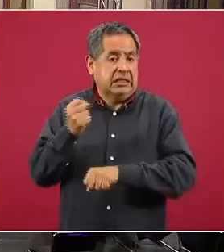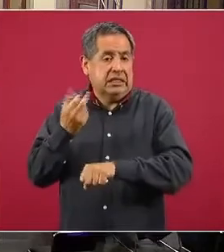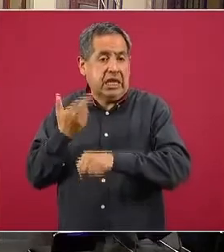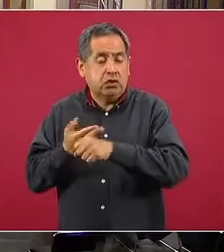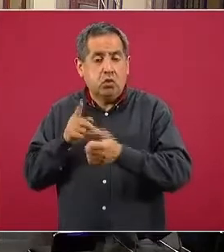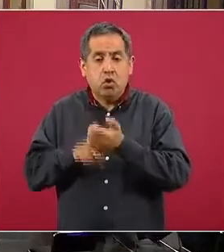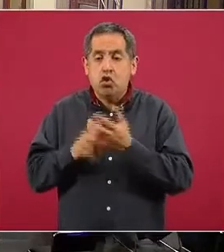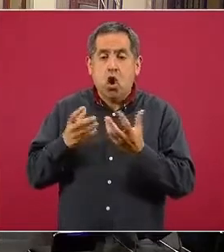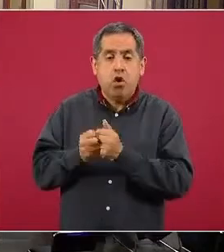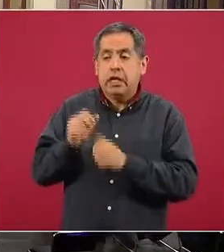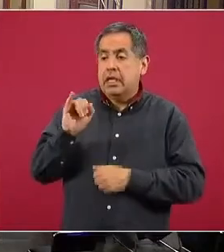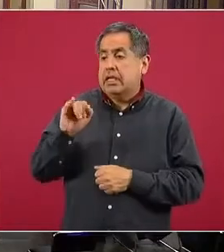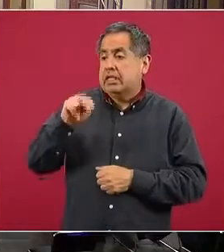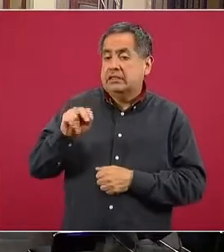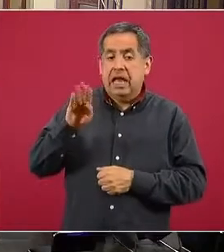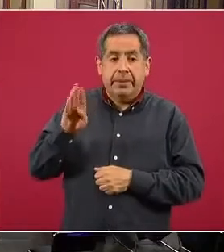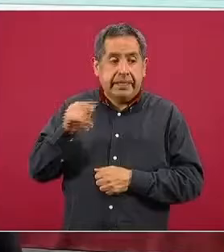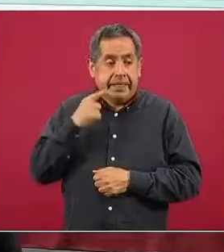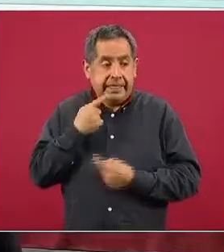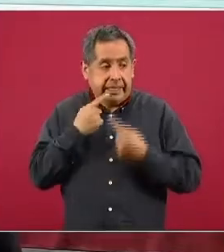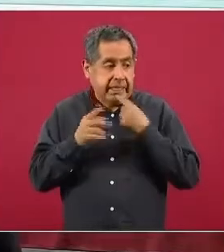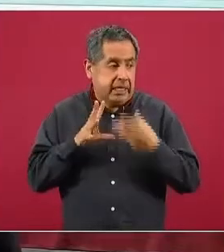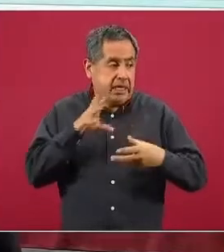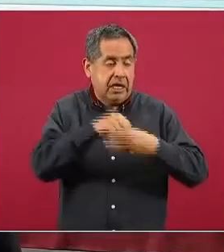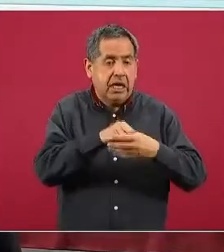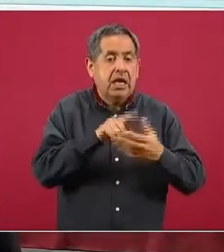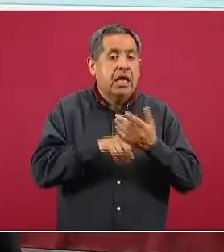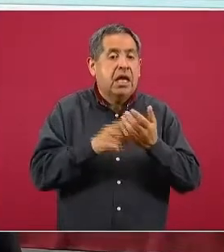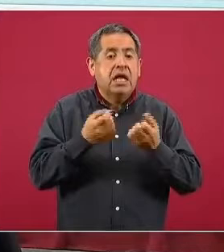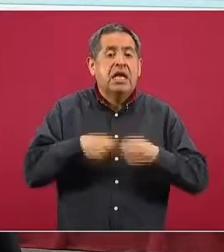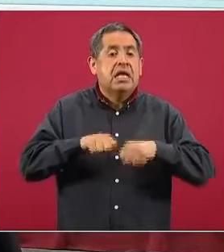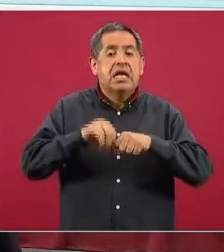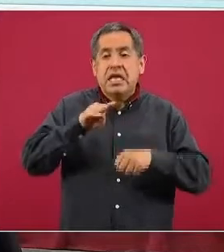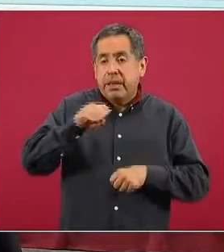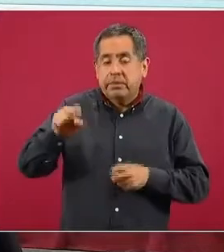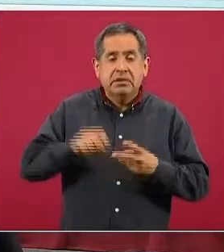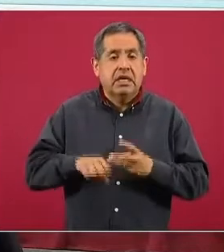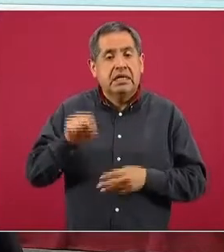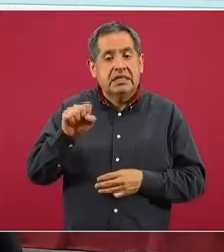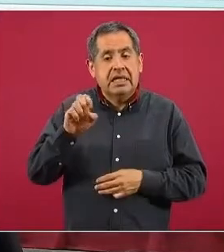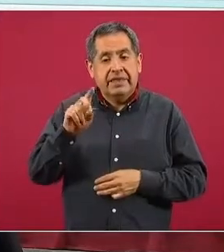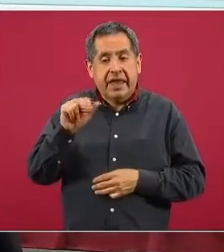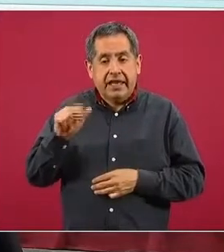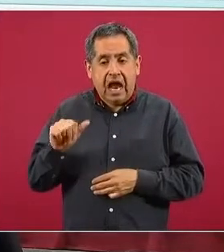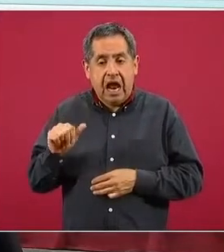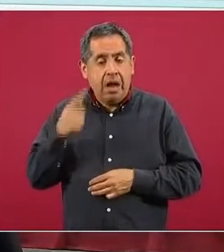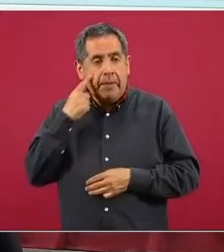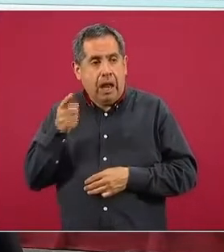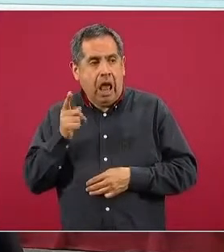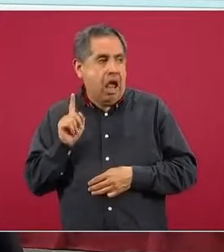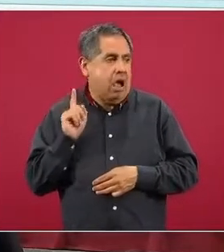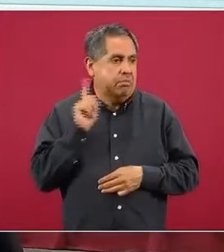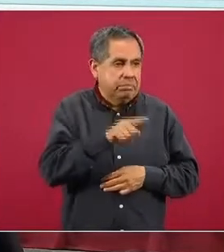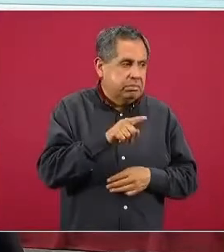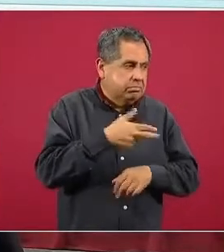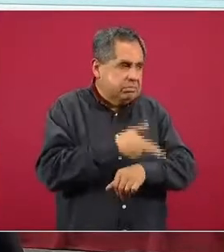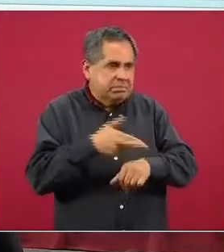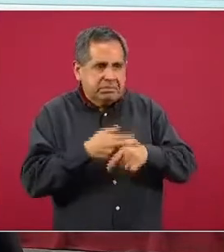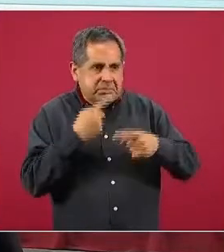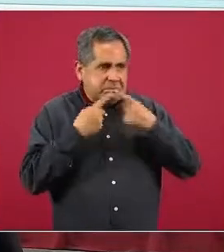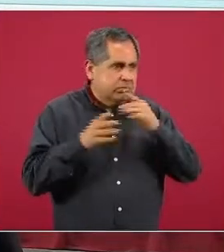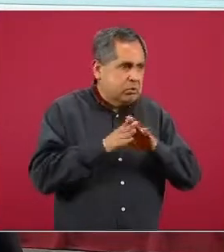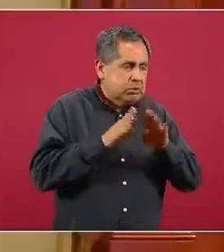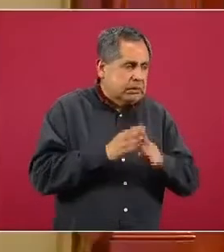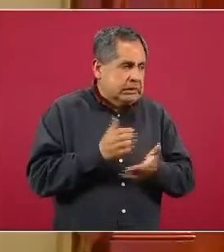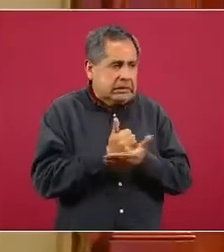del INSABI, el Instituto Mexicano del Seguro Social, la SEDENA, para llevar a cabo todas aquellas actividades